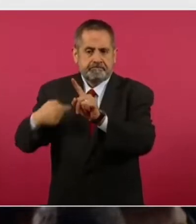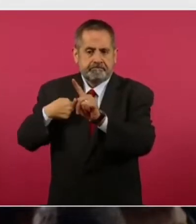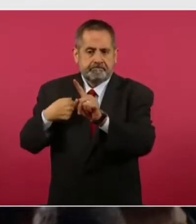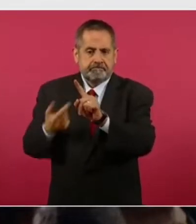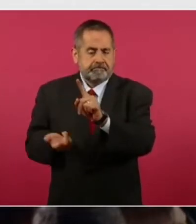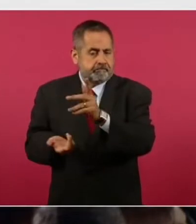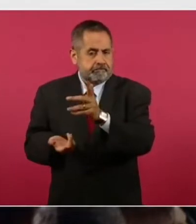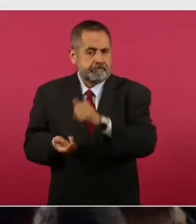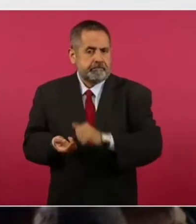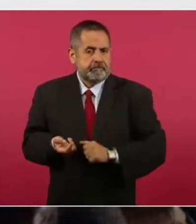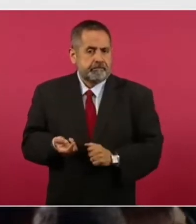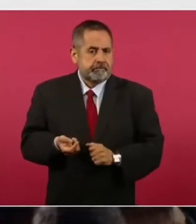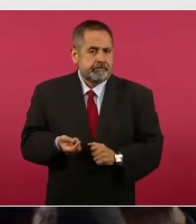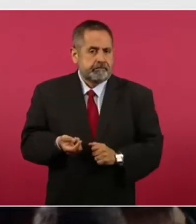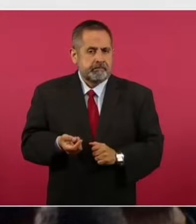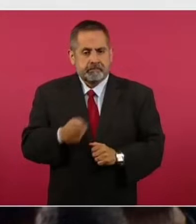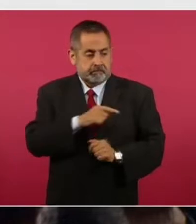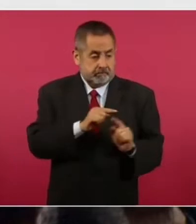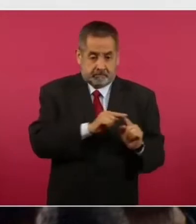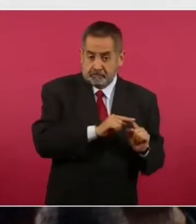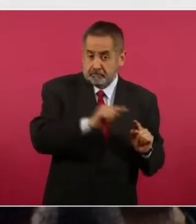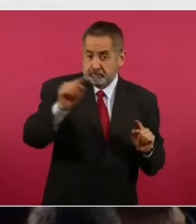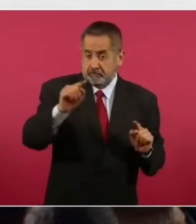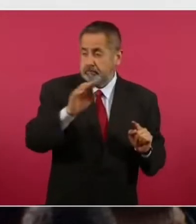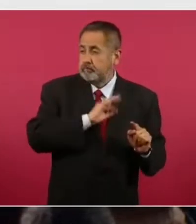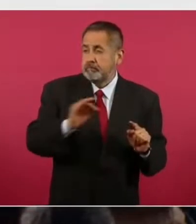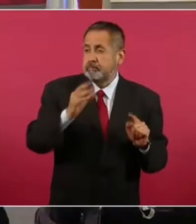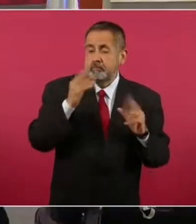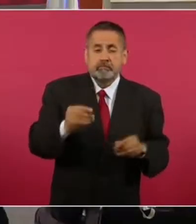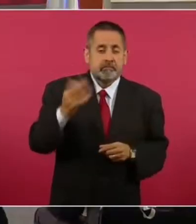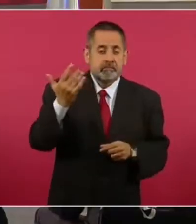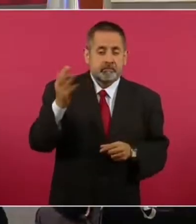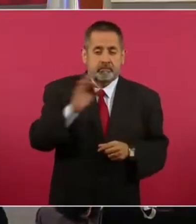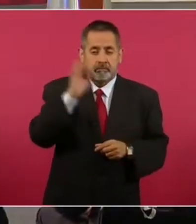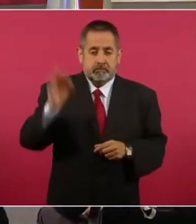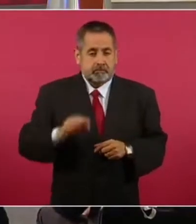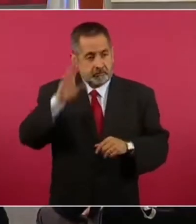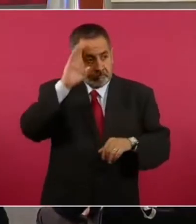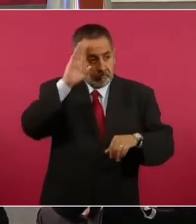Sí, como un 50% de aumento.